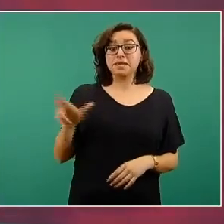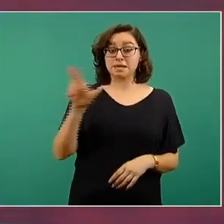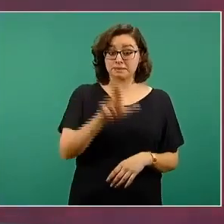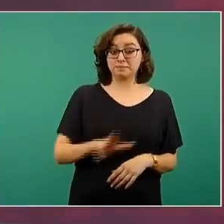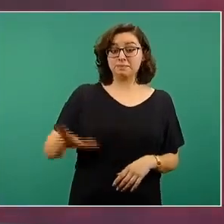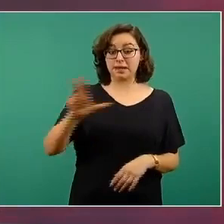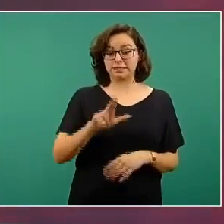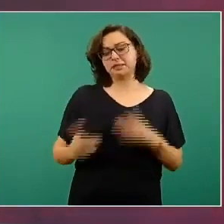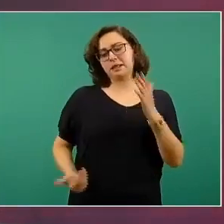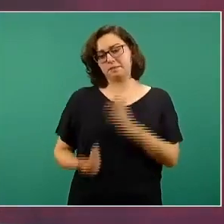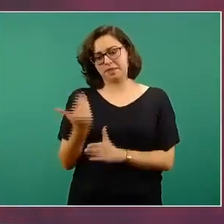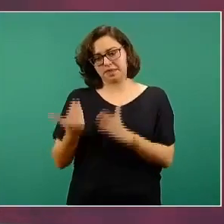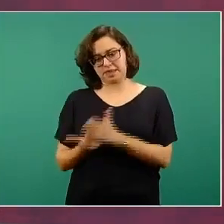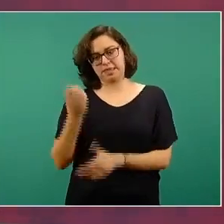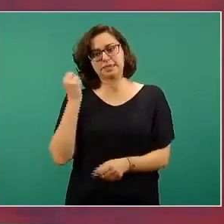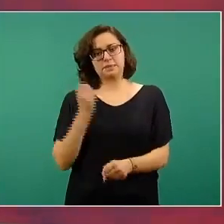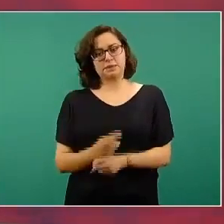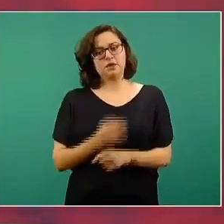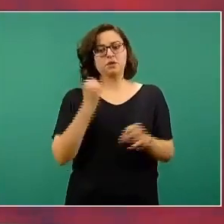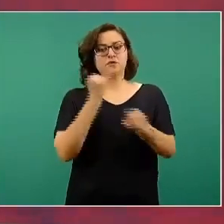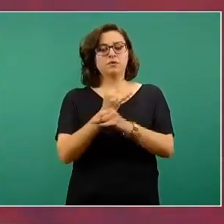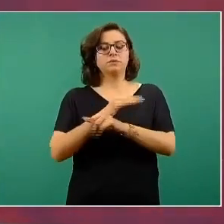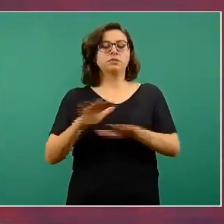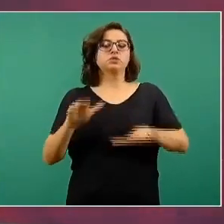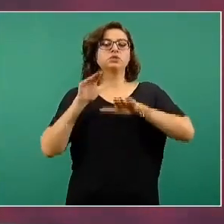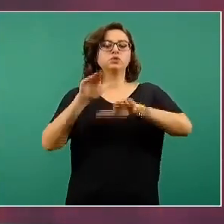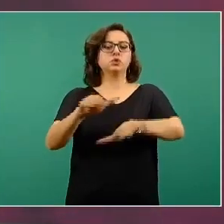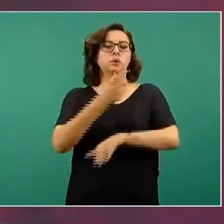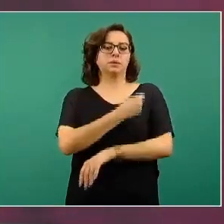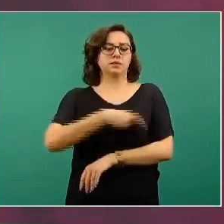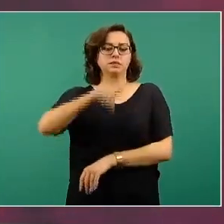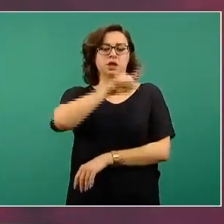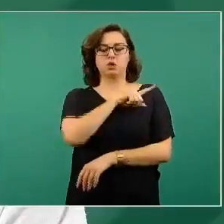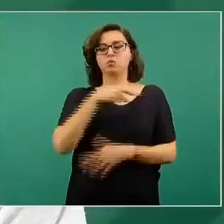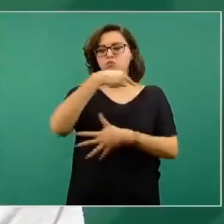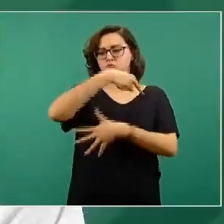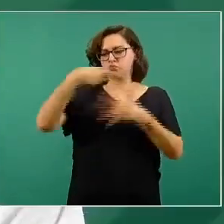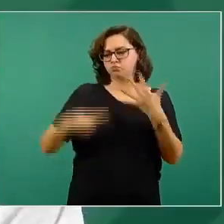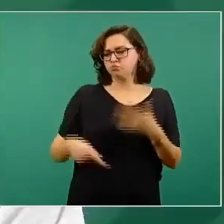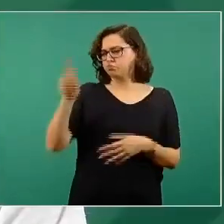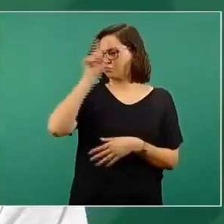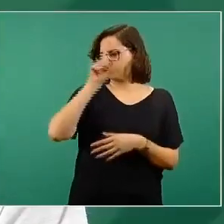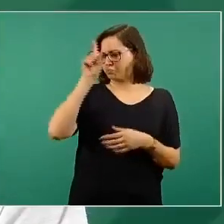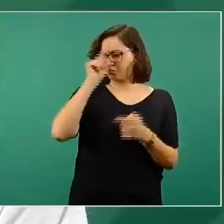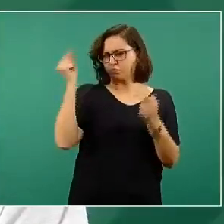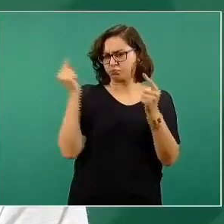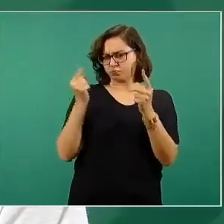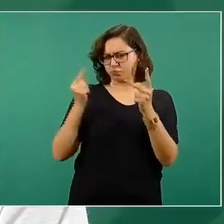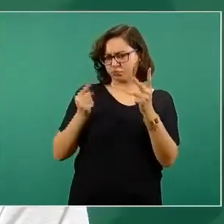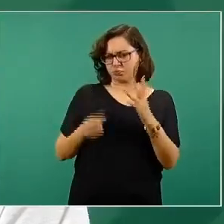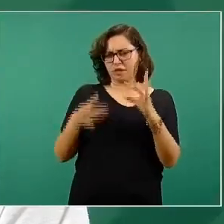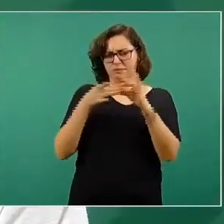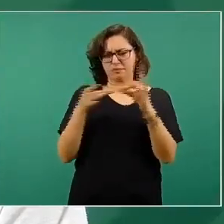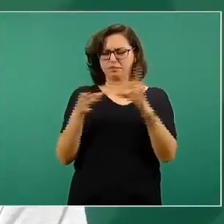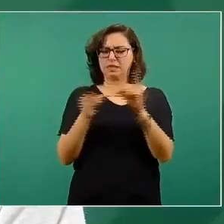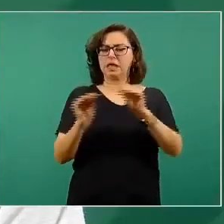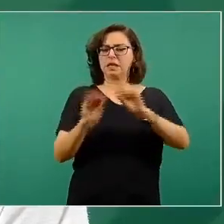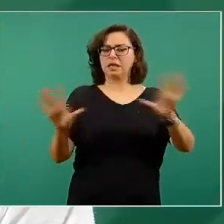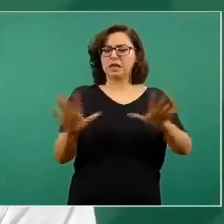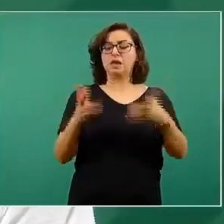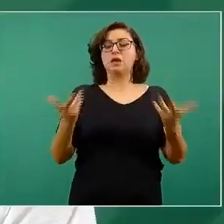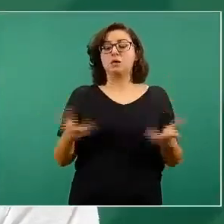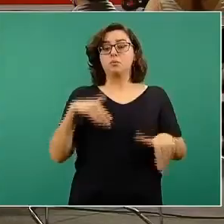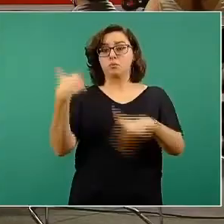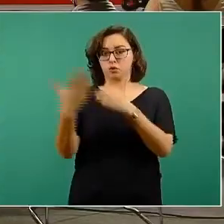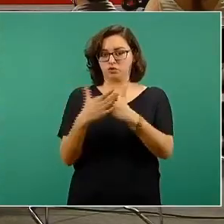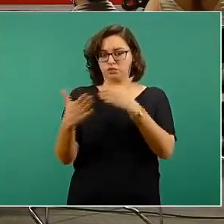martes de Pulso de la Salud, y vamos a presentar algunas recomendaciones específicas, muy concretas, respecto a la Semana